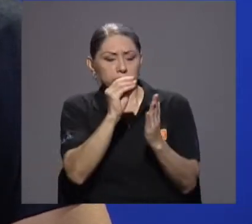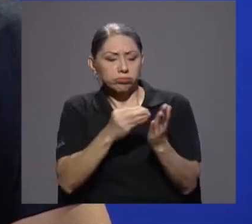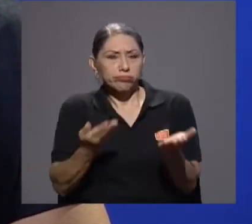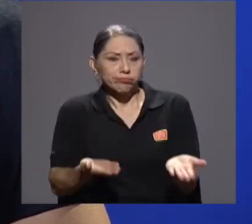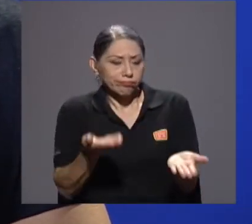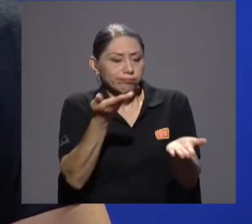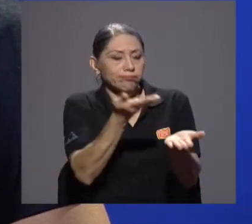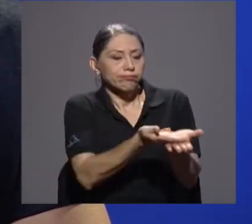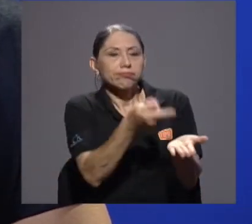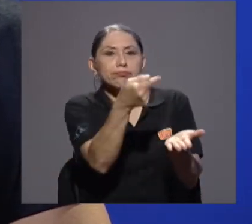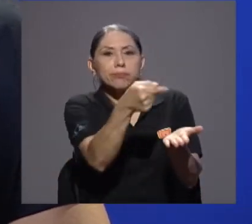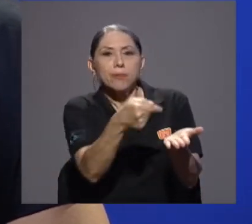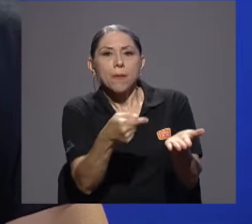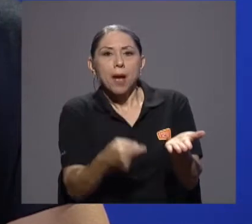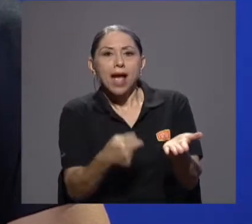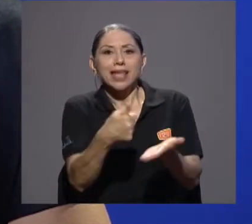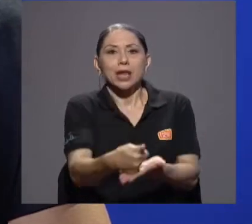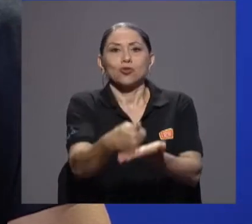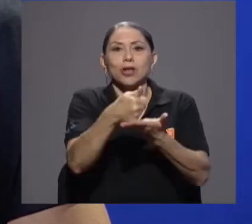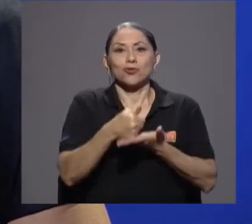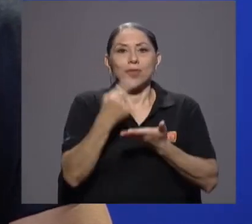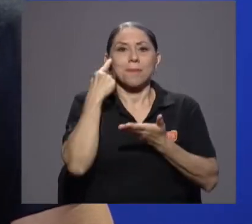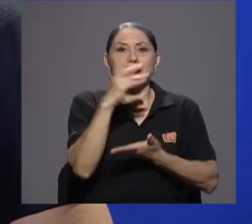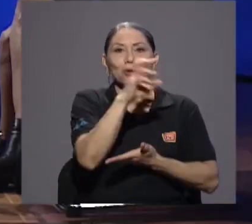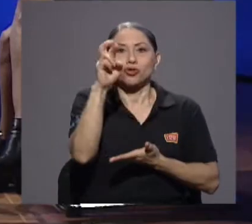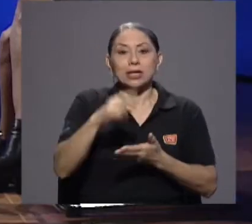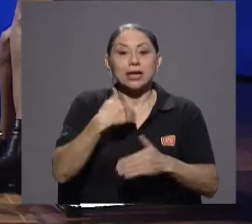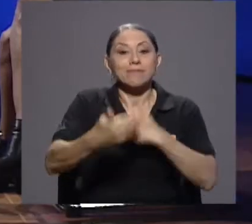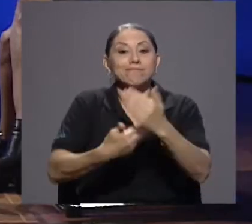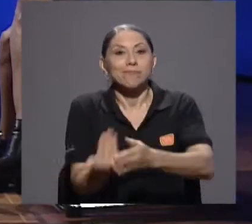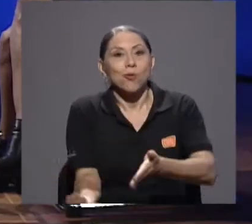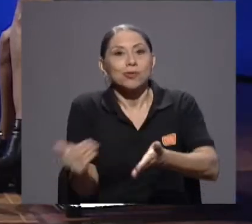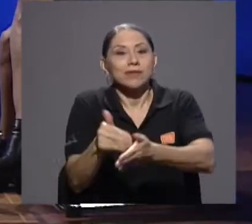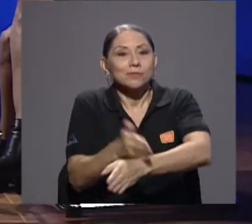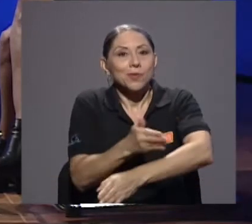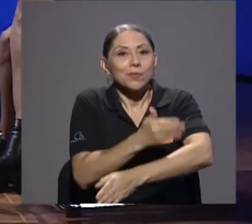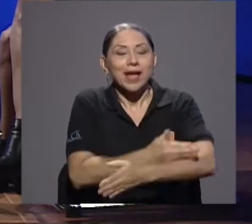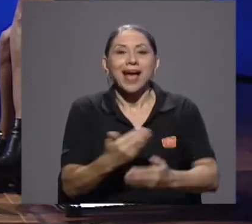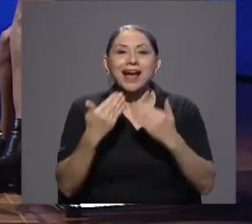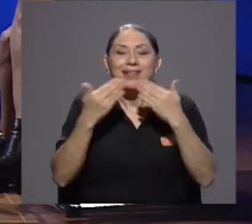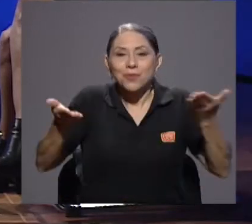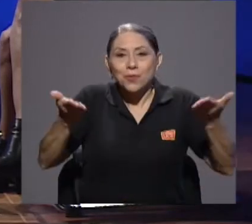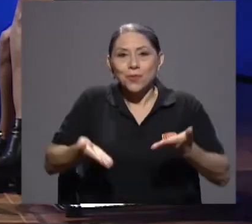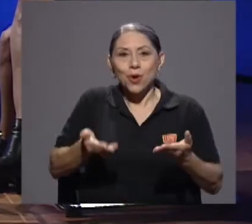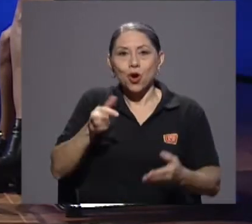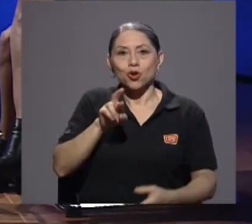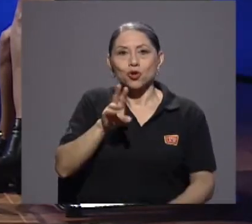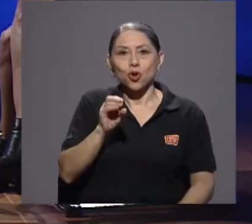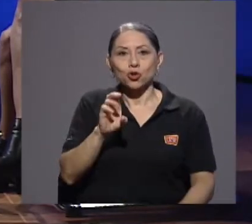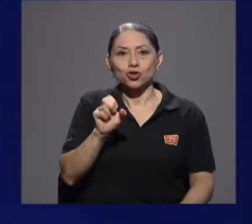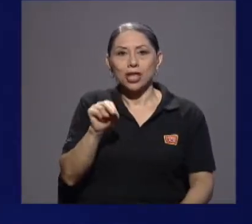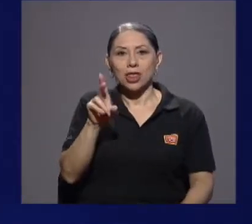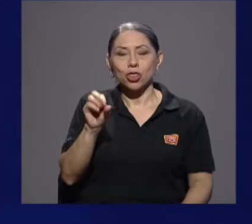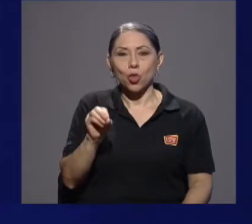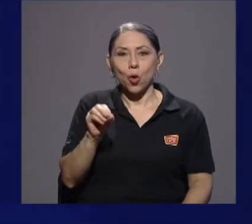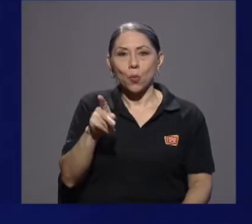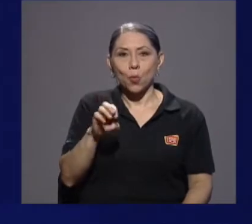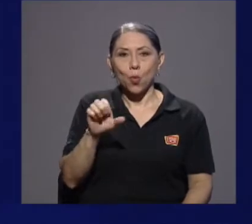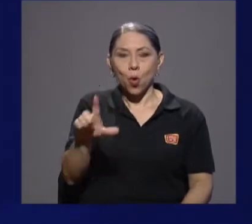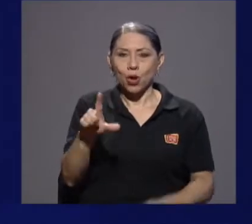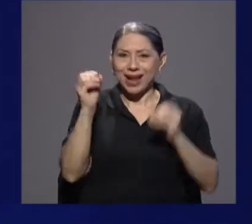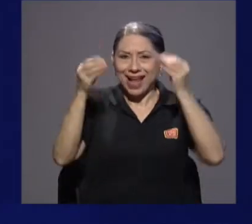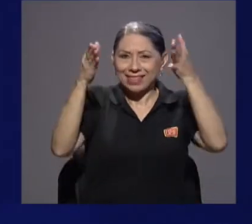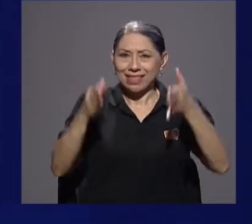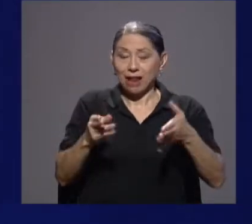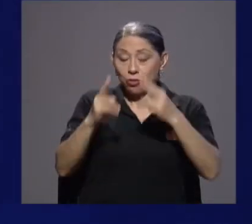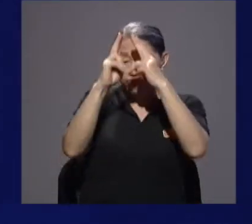la reconstrucción de la Costa Rica post-pandemia. Agradecemos la presencia de don Rosendo Pujol, catedrático y profesor emérito de la Universidad de Costa Rica.